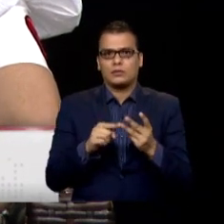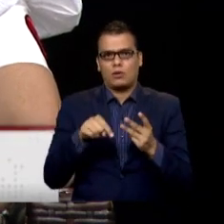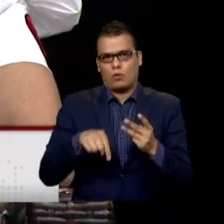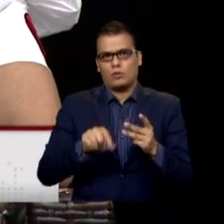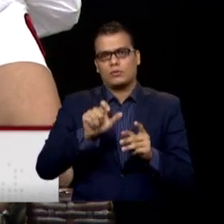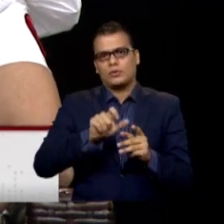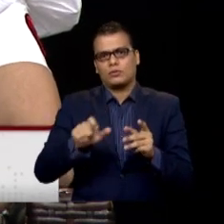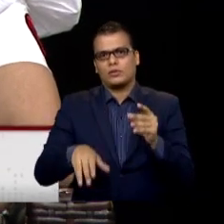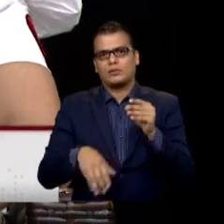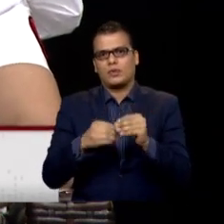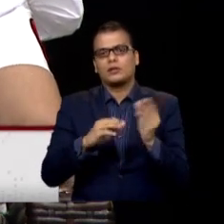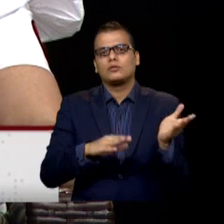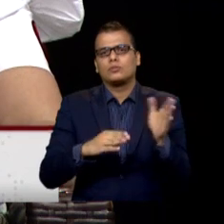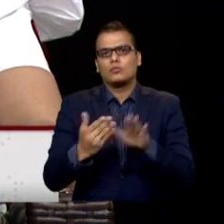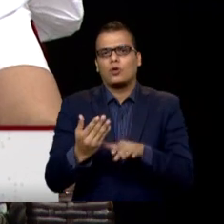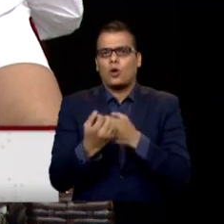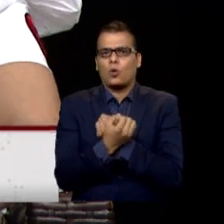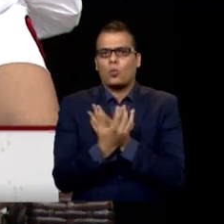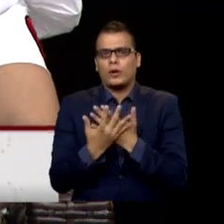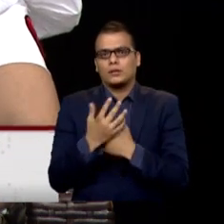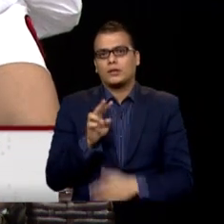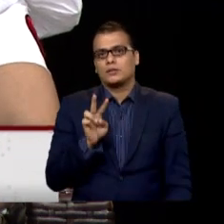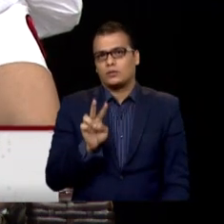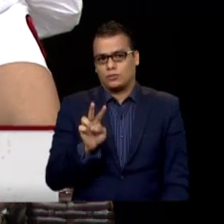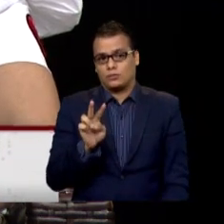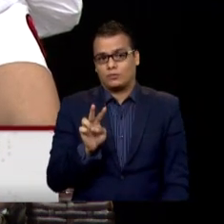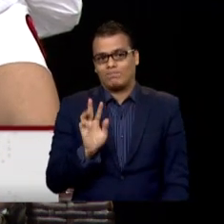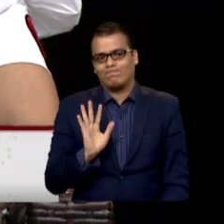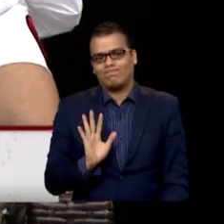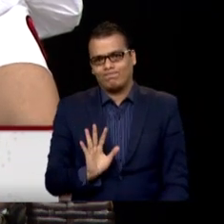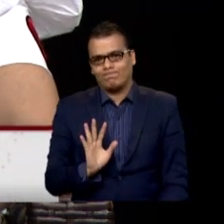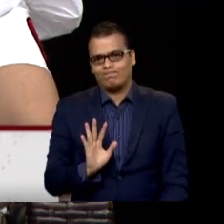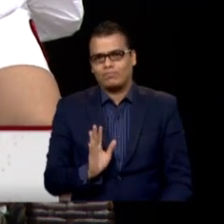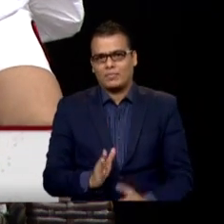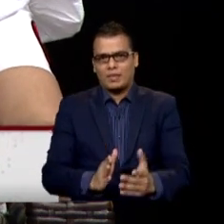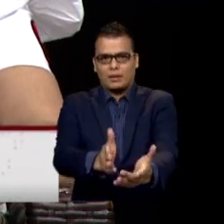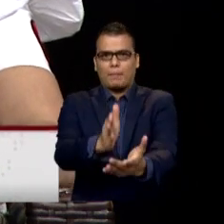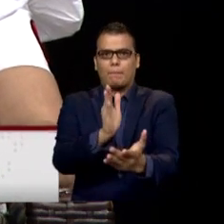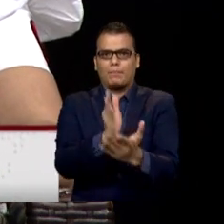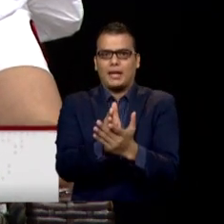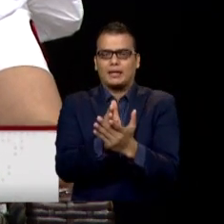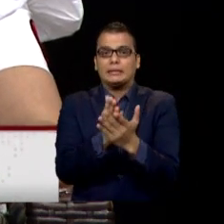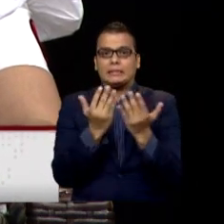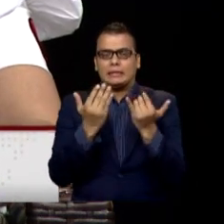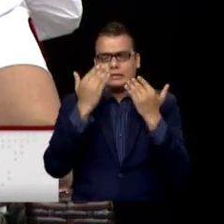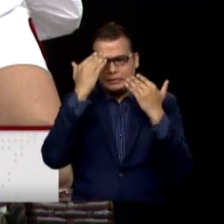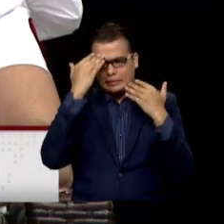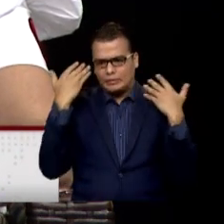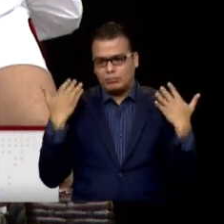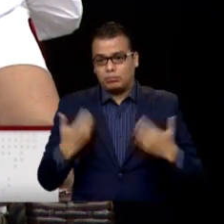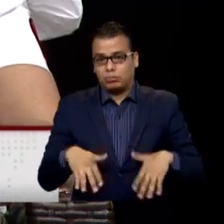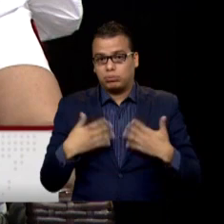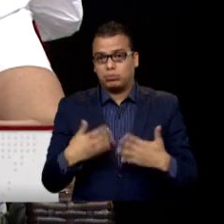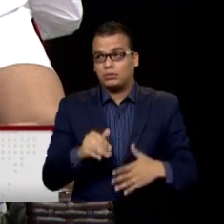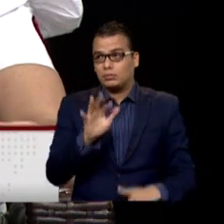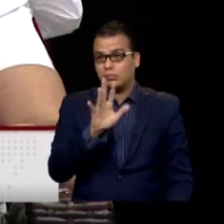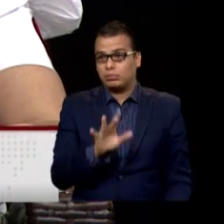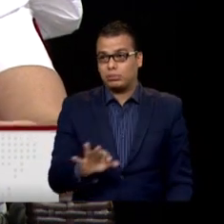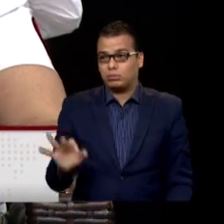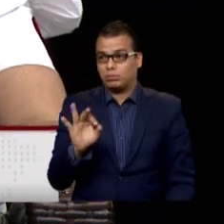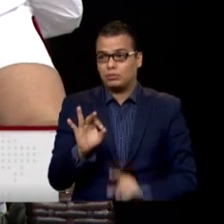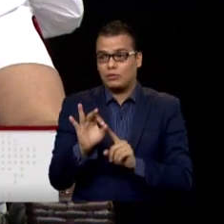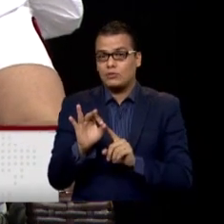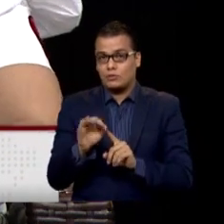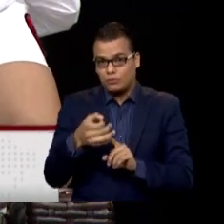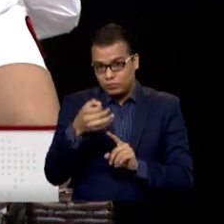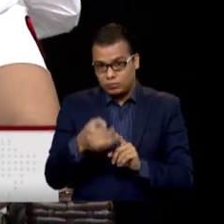hoy. Y pues, infortunadamente, esto está sucediendo. Debemos de ser conscientes que es un virus que no, para